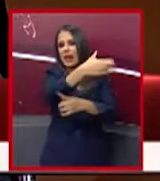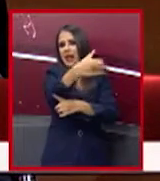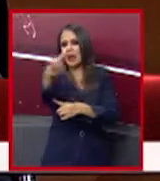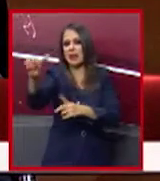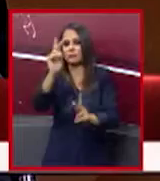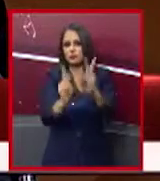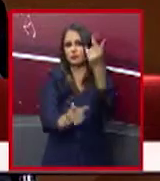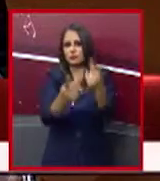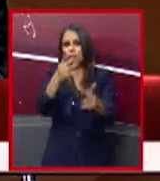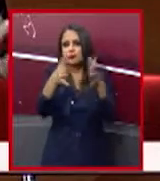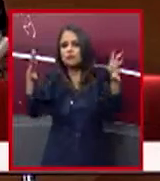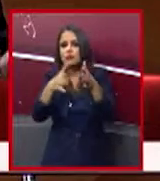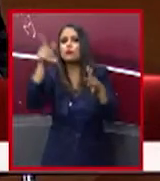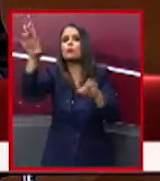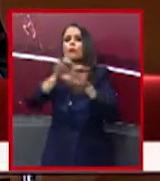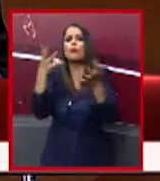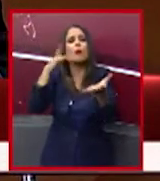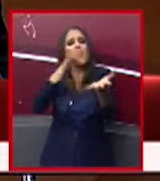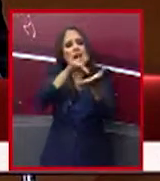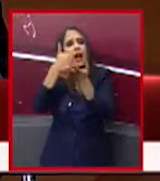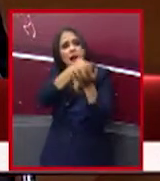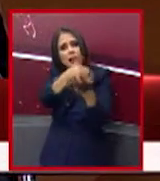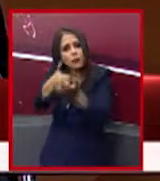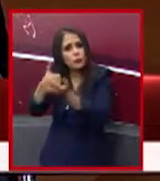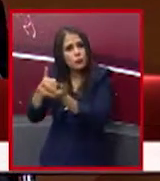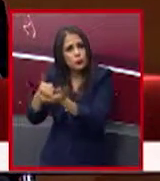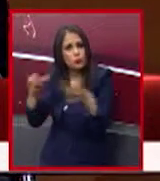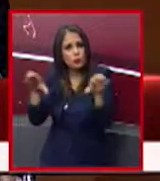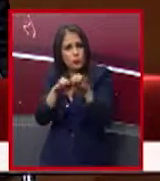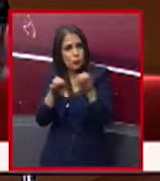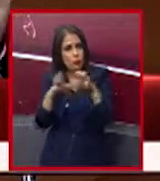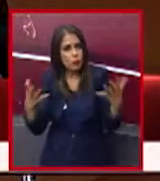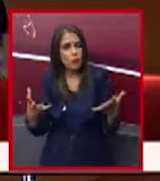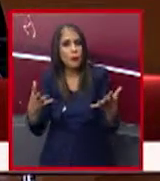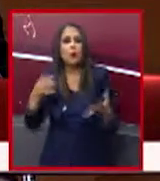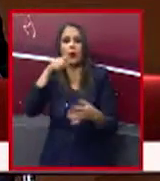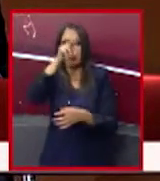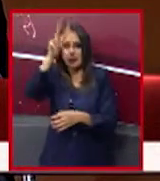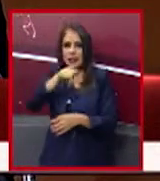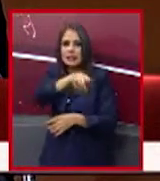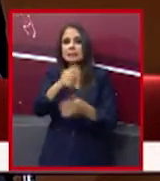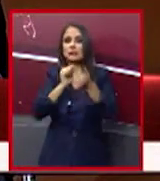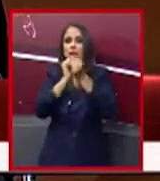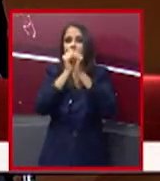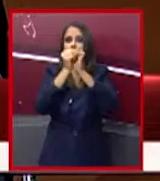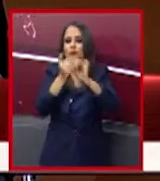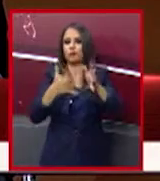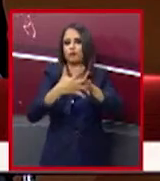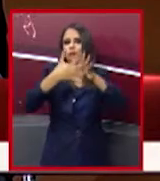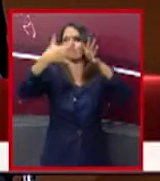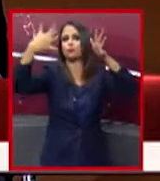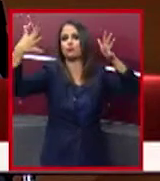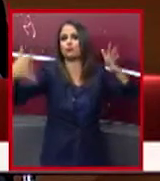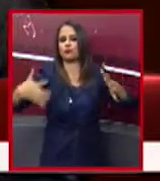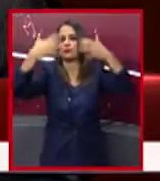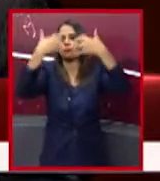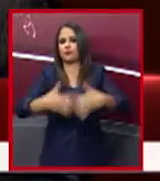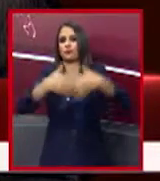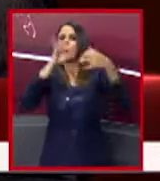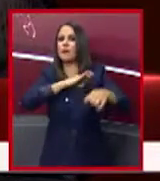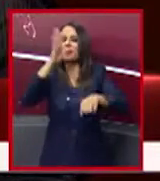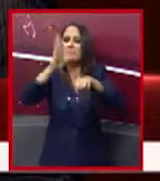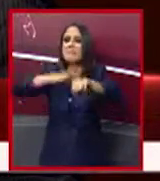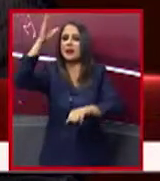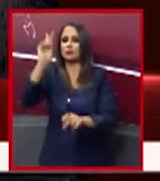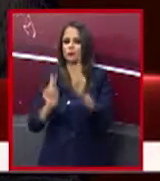garantizar su sustento y pasen de ser solo receptores de estímulos a productores con cosechas que se incrementen anualmente,